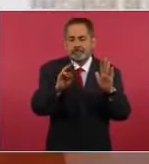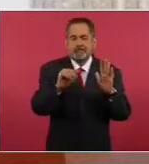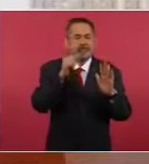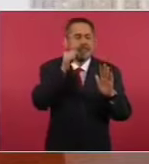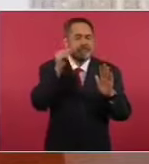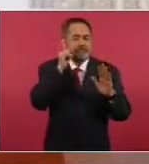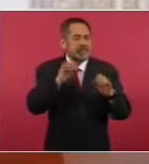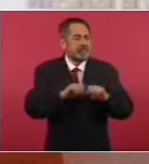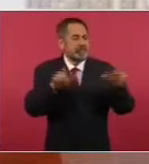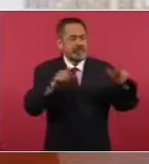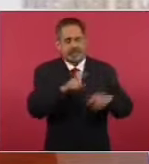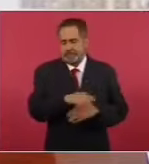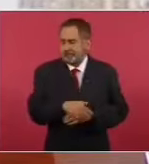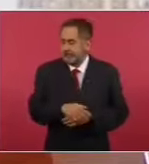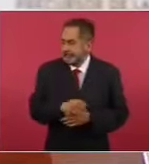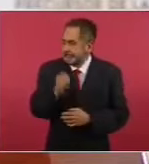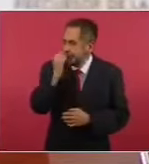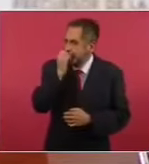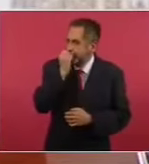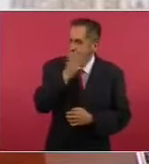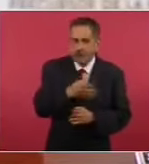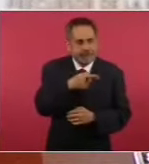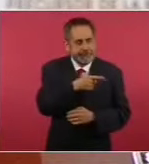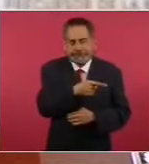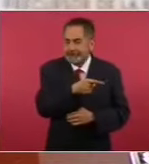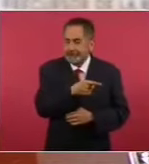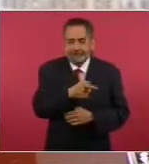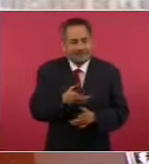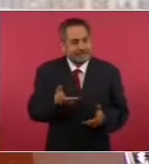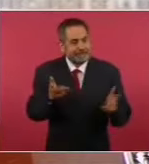ayer. Es que es una joya